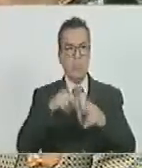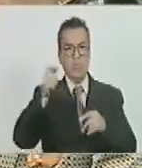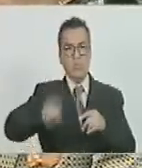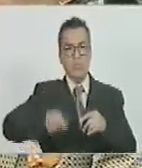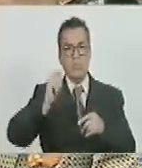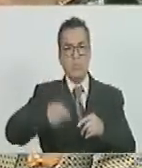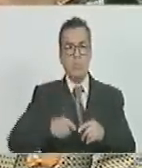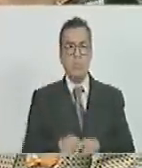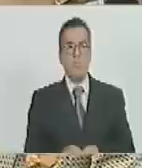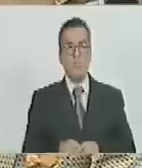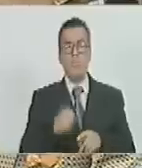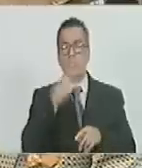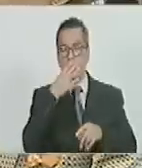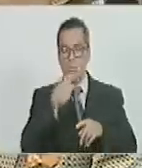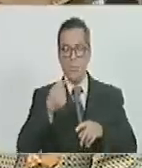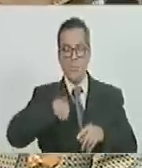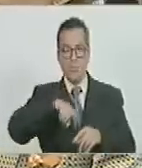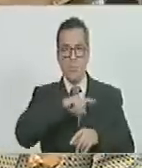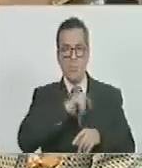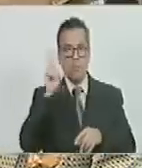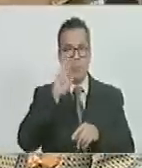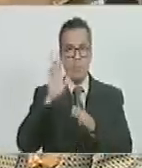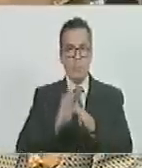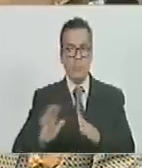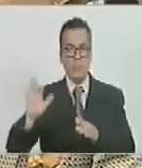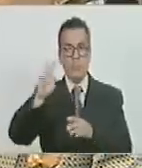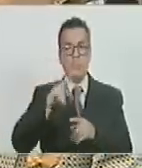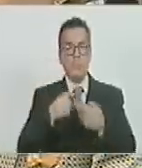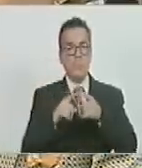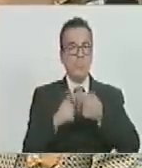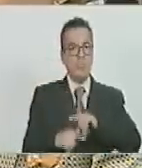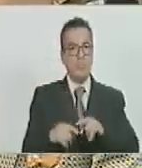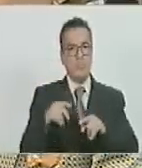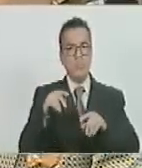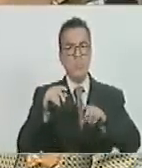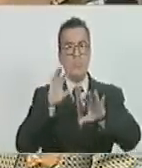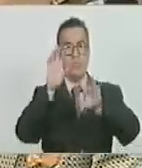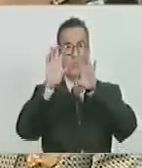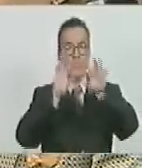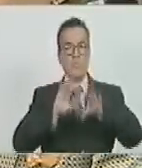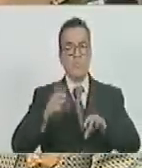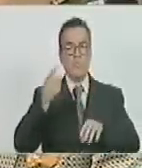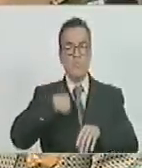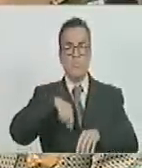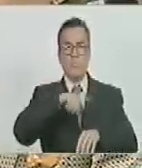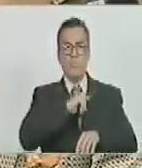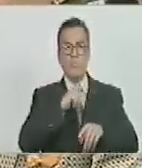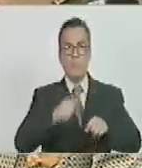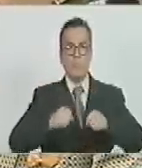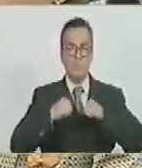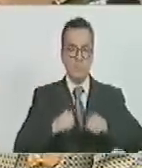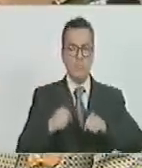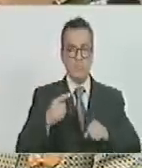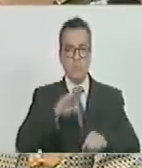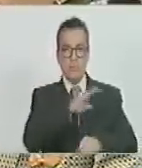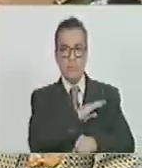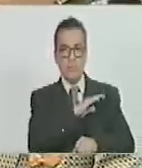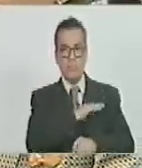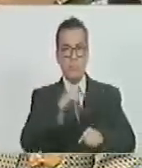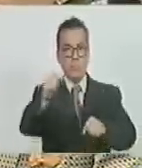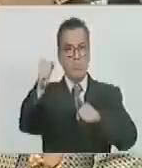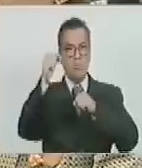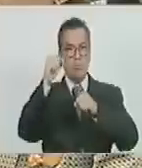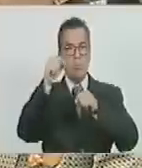judicial a los bienes de los venezolanos que se encuentran incautados en cualquier parte del mundo. Hacemos nuestra, de la oposición venezolana, el